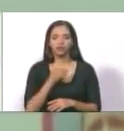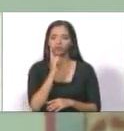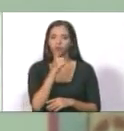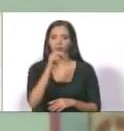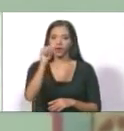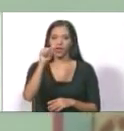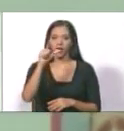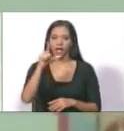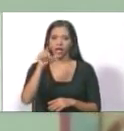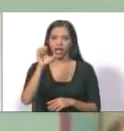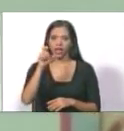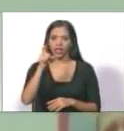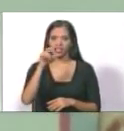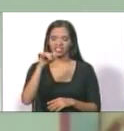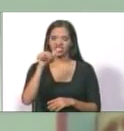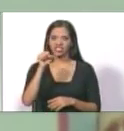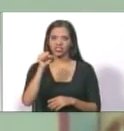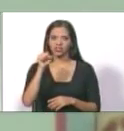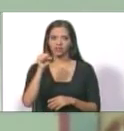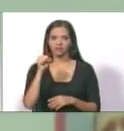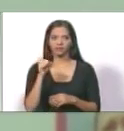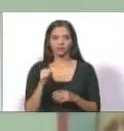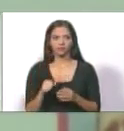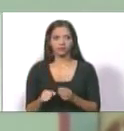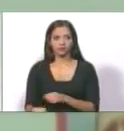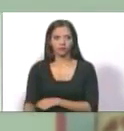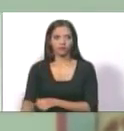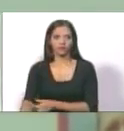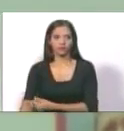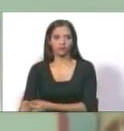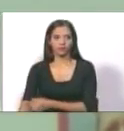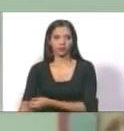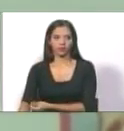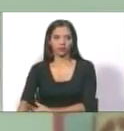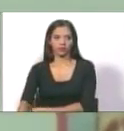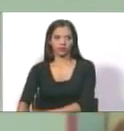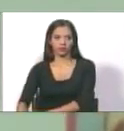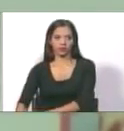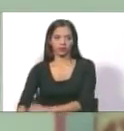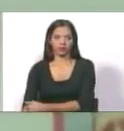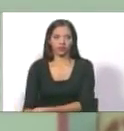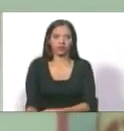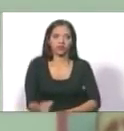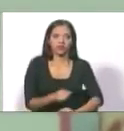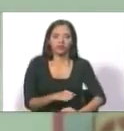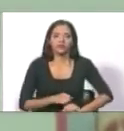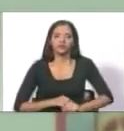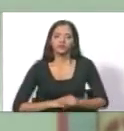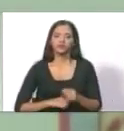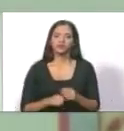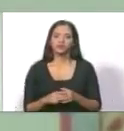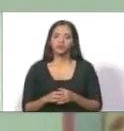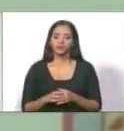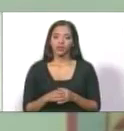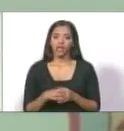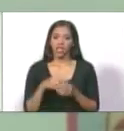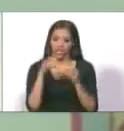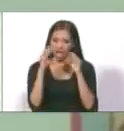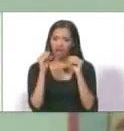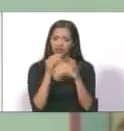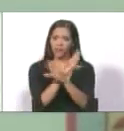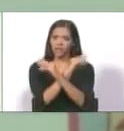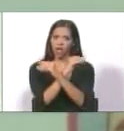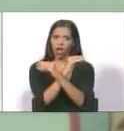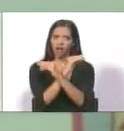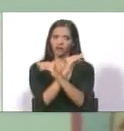nombre. No es Ángel, es Alexis Ortiz. Alexis, ¿verdad? Alexis Ortiz, aquí está. Participa en la videoconferencia. ¿Qué pasa